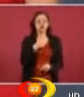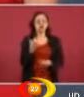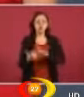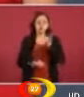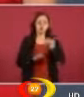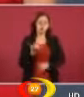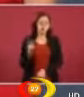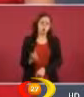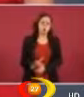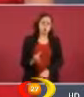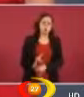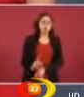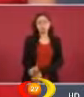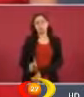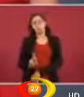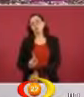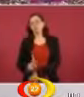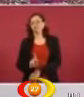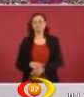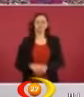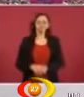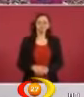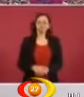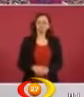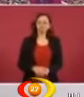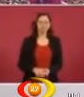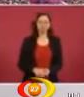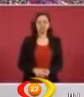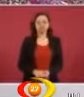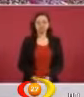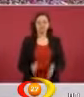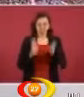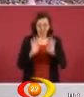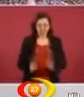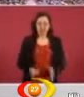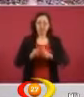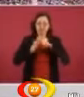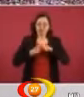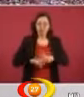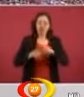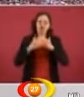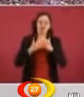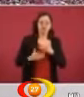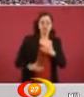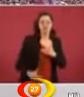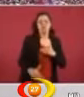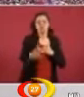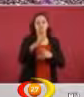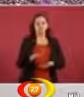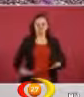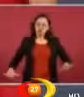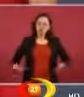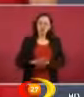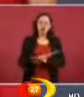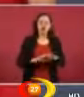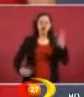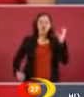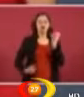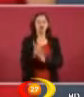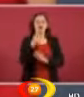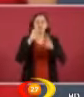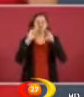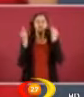estamos simulando está en marcha una nueva forma de hacer